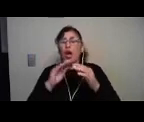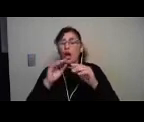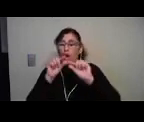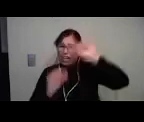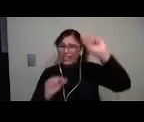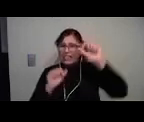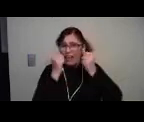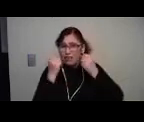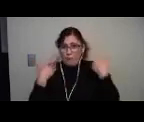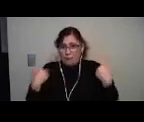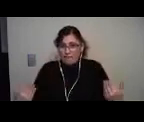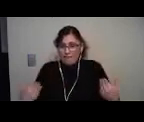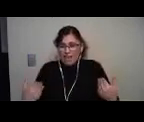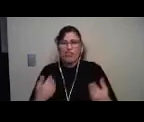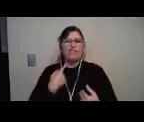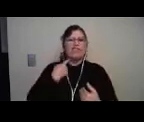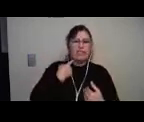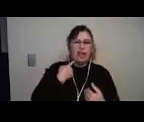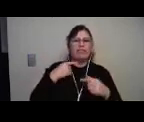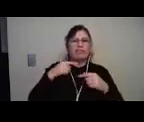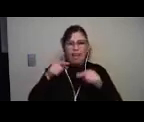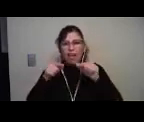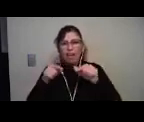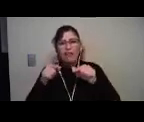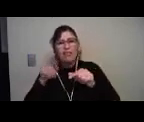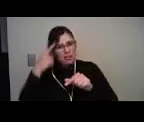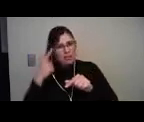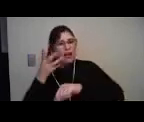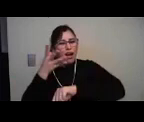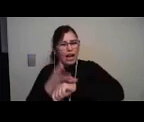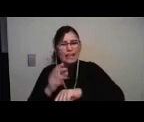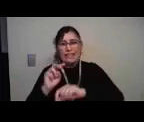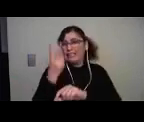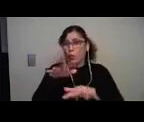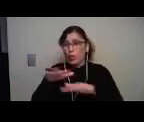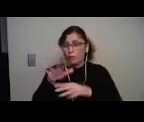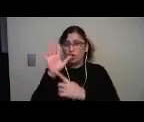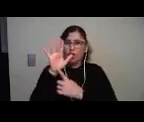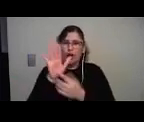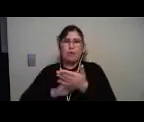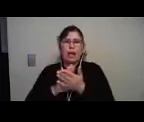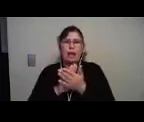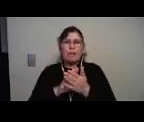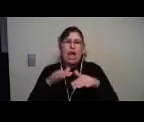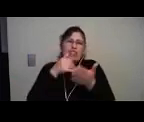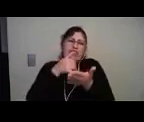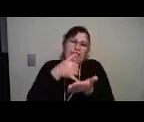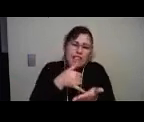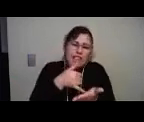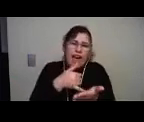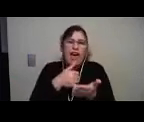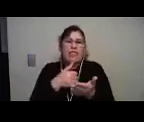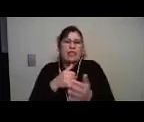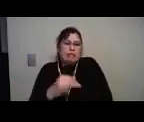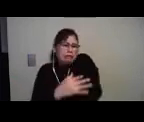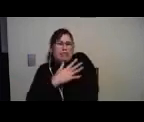que, tal como les dije, vamos a encontrar manifestaciones clínicas de segunda motoneurona, provoca debilidad, entumecimiento, hormigueo,